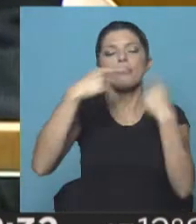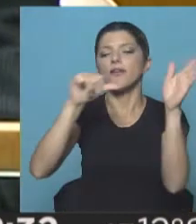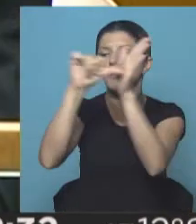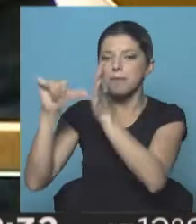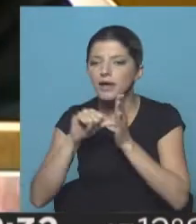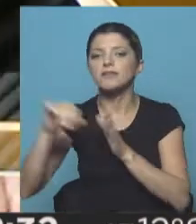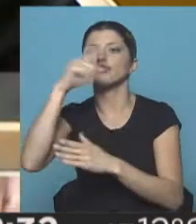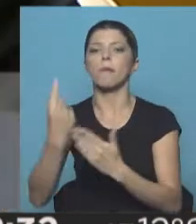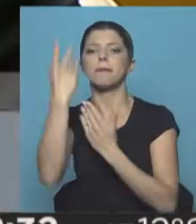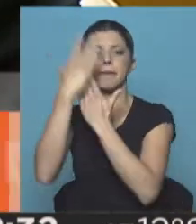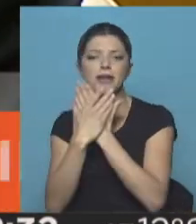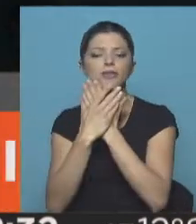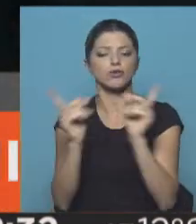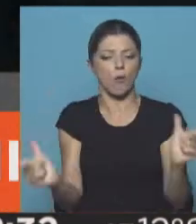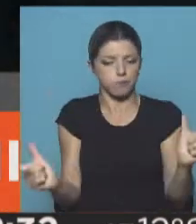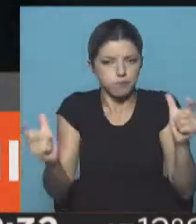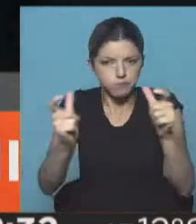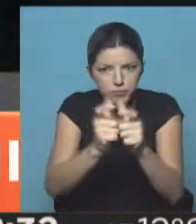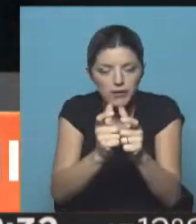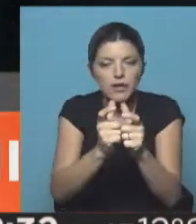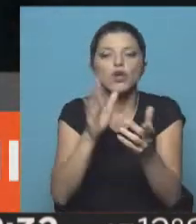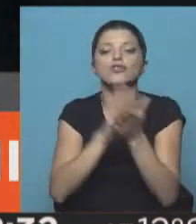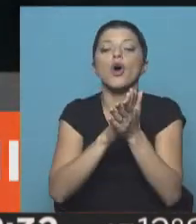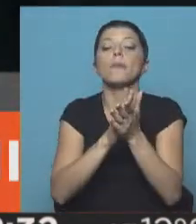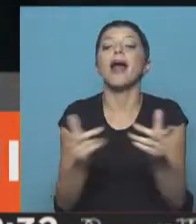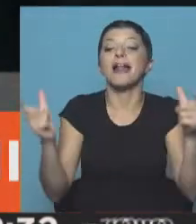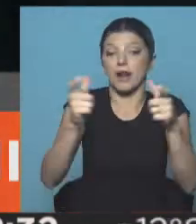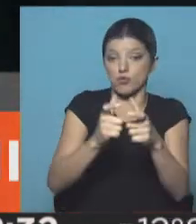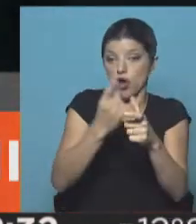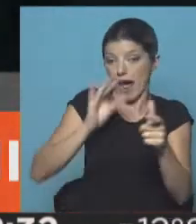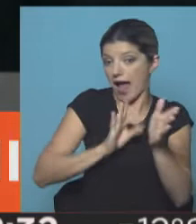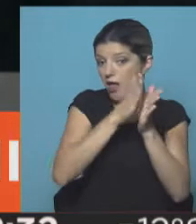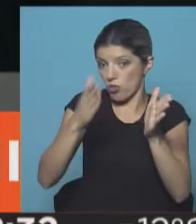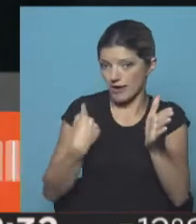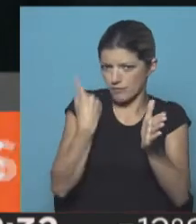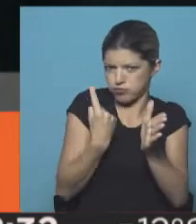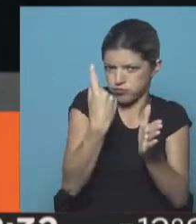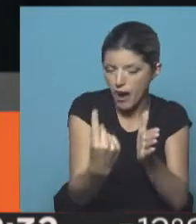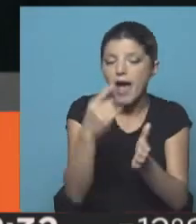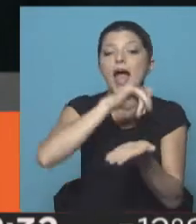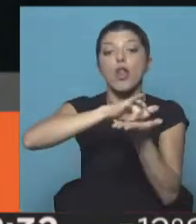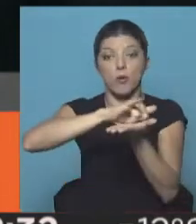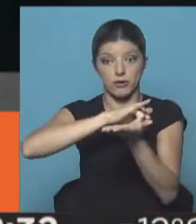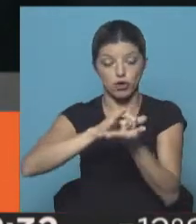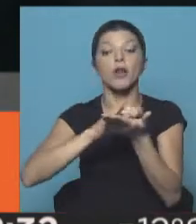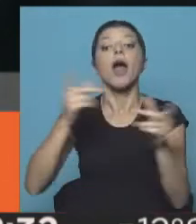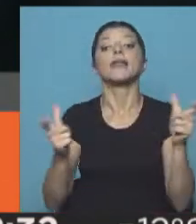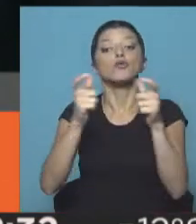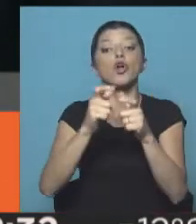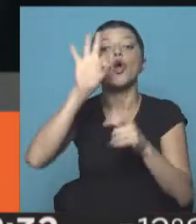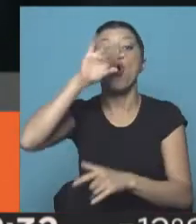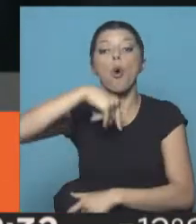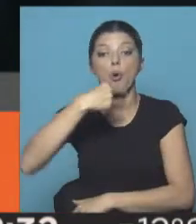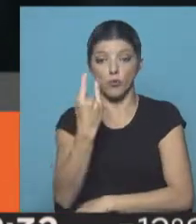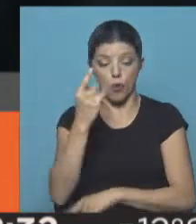reunieron justamente en lo que fue la reunión anual de Naciones Unidas que se hace en Nueva York. En ese evento es donde